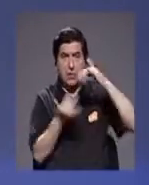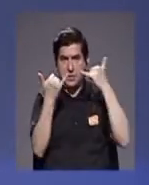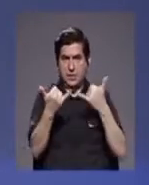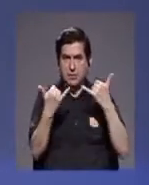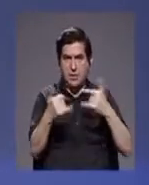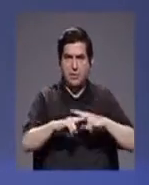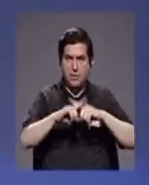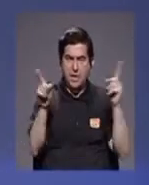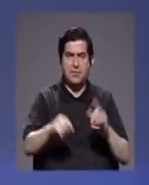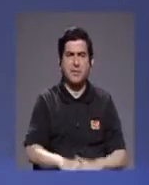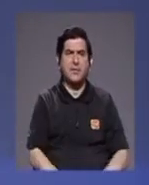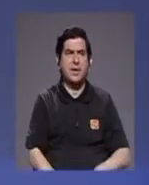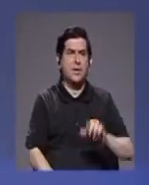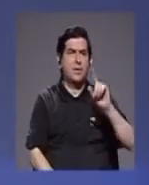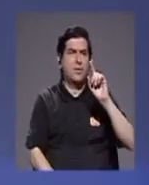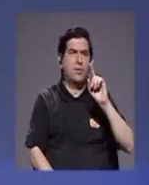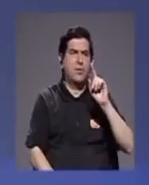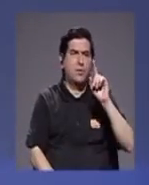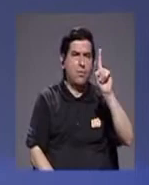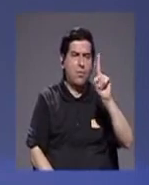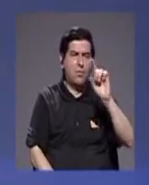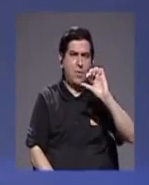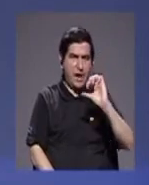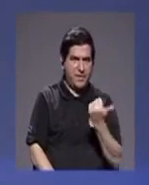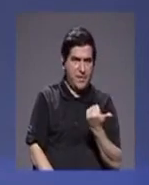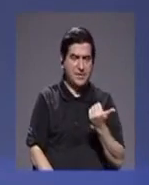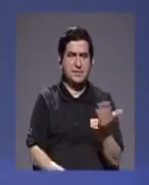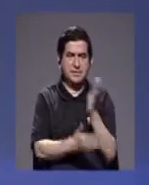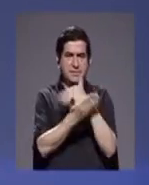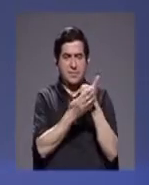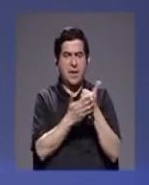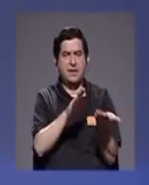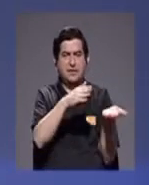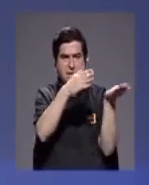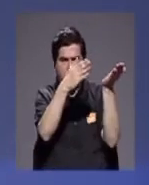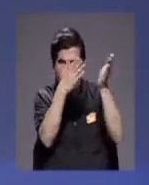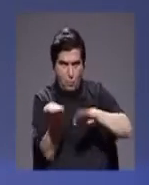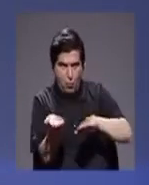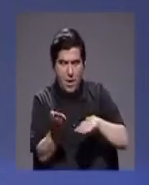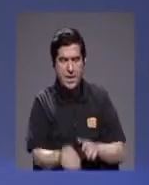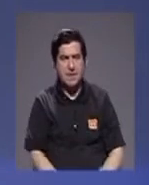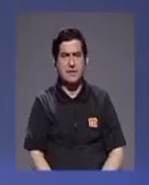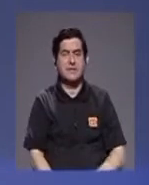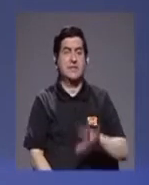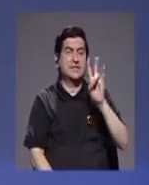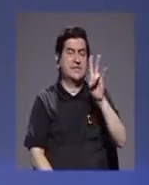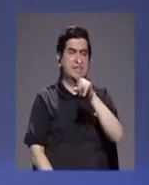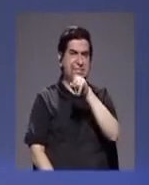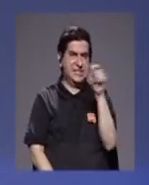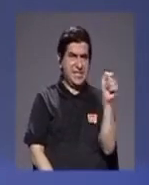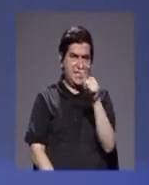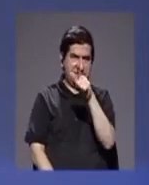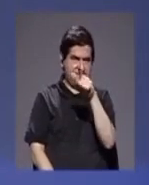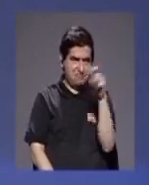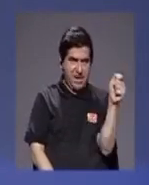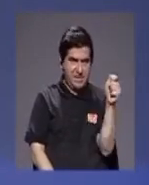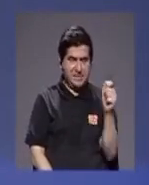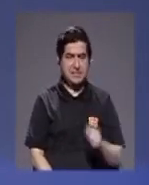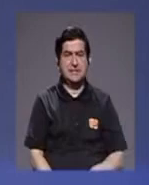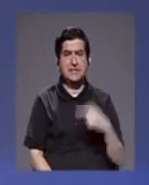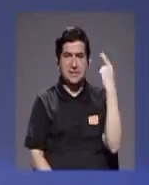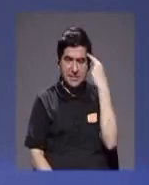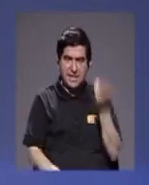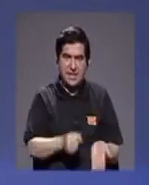menos 1/10 parte de esas son las muertes en 7 meses por